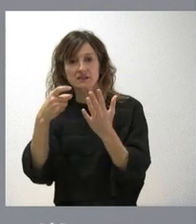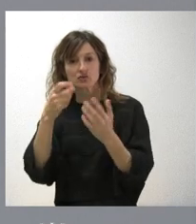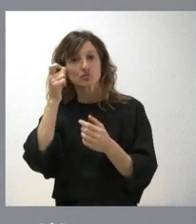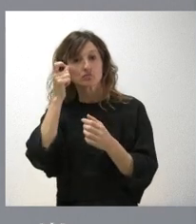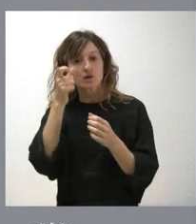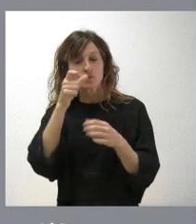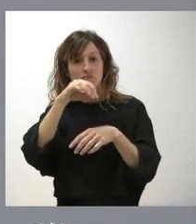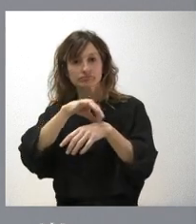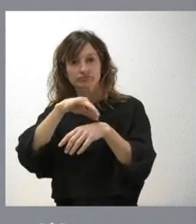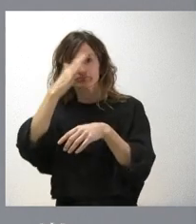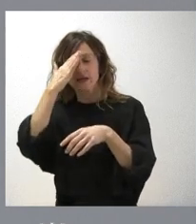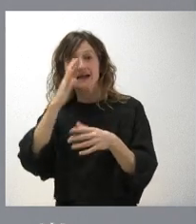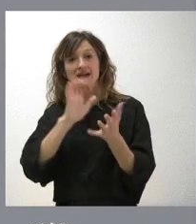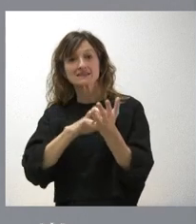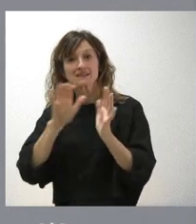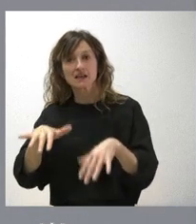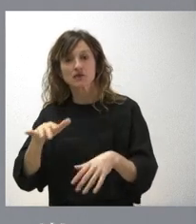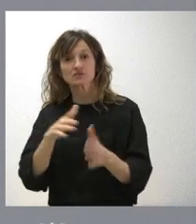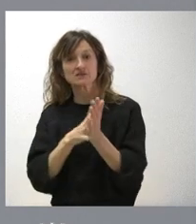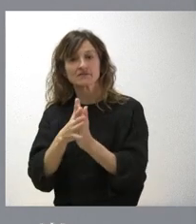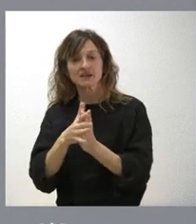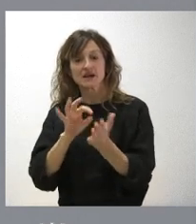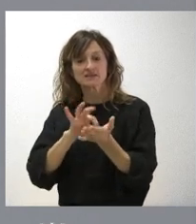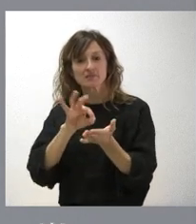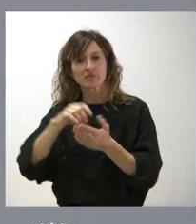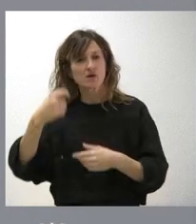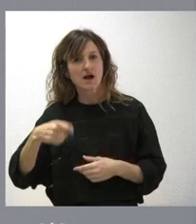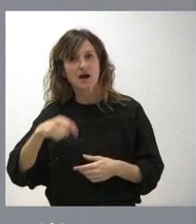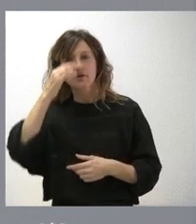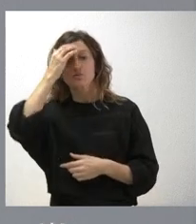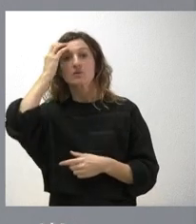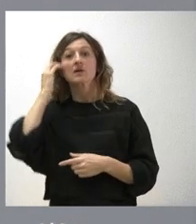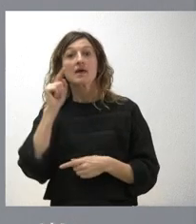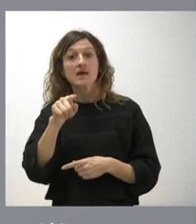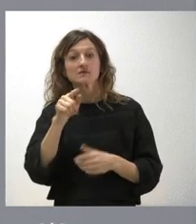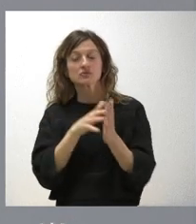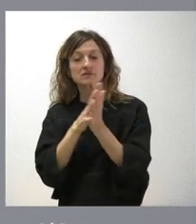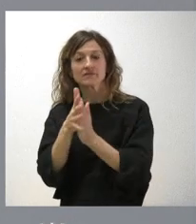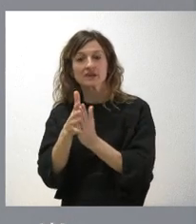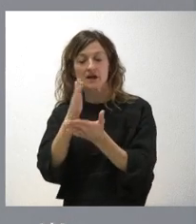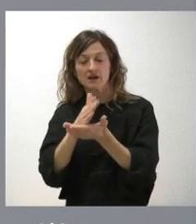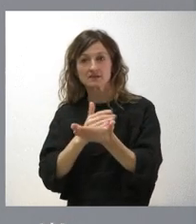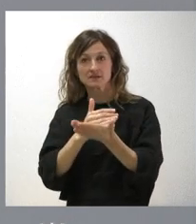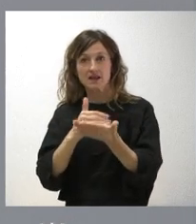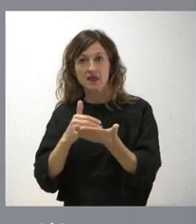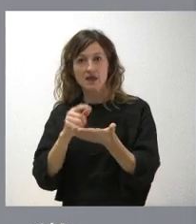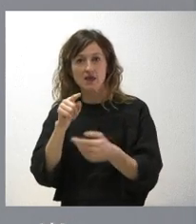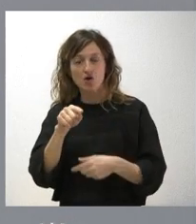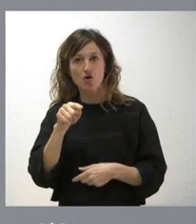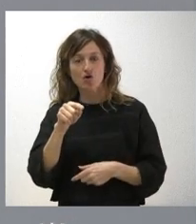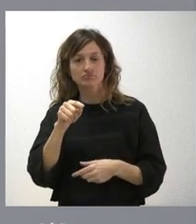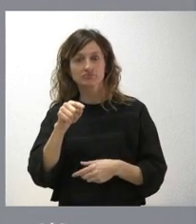locales en Castilla de León lo que encarece enormemente el servicio y esto está haciendo también que seamos una de las comunidades autónomas que